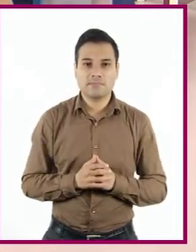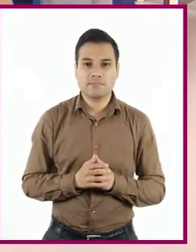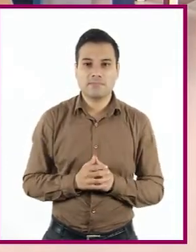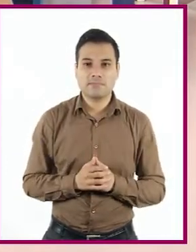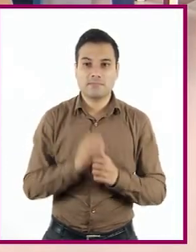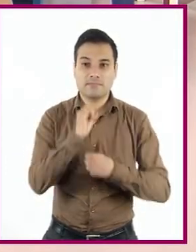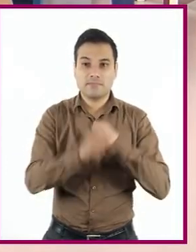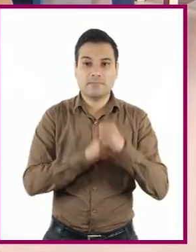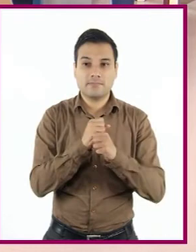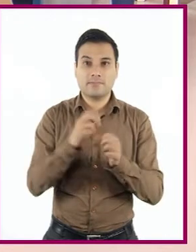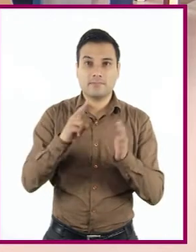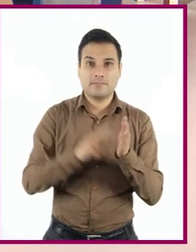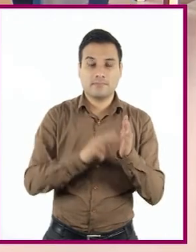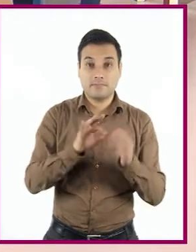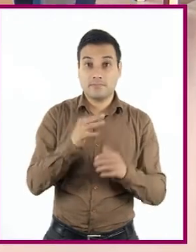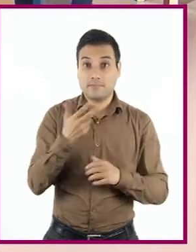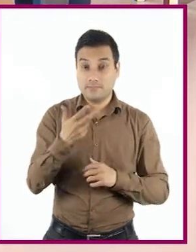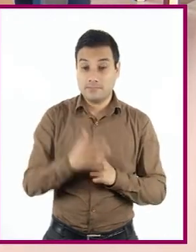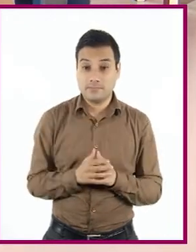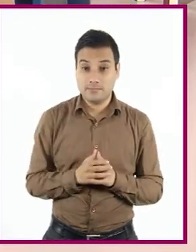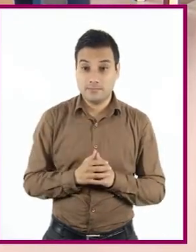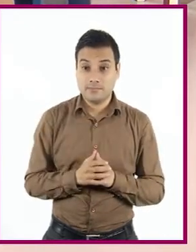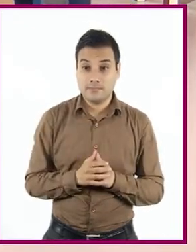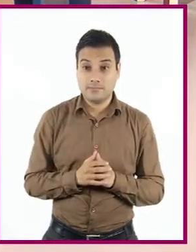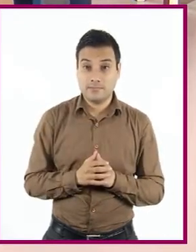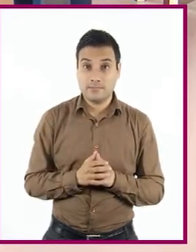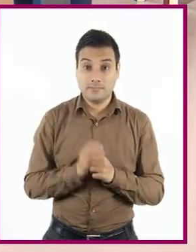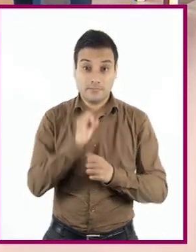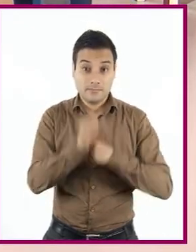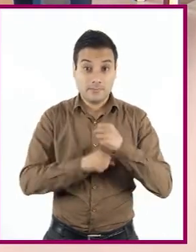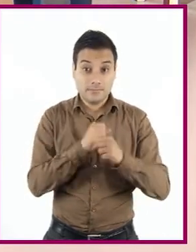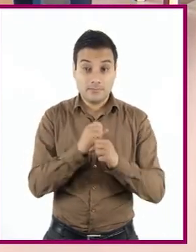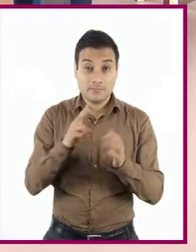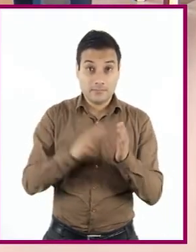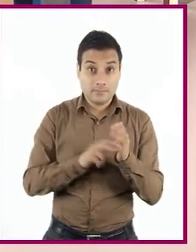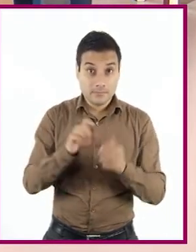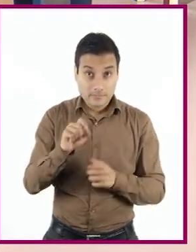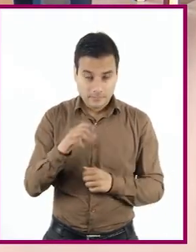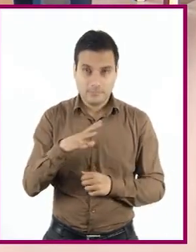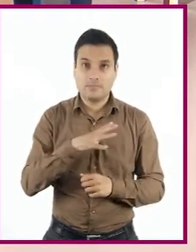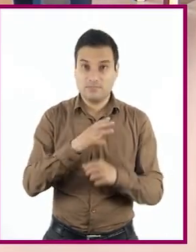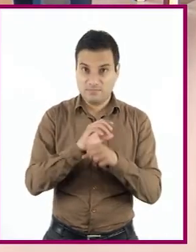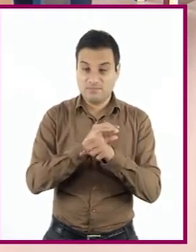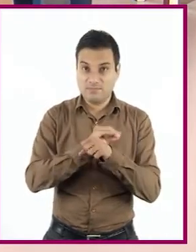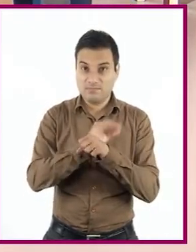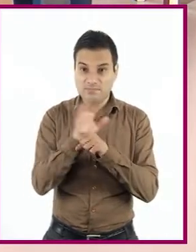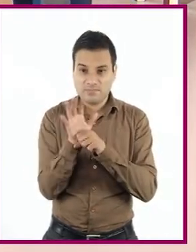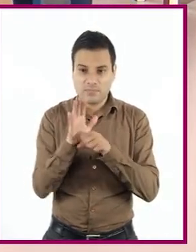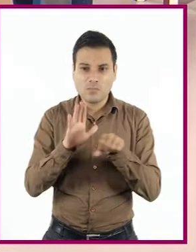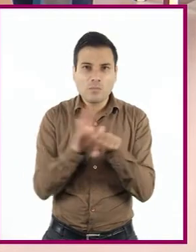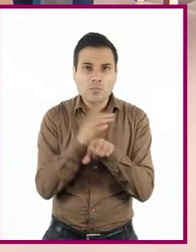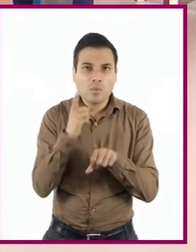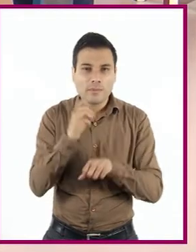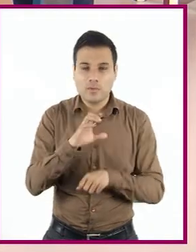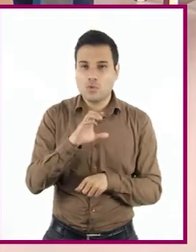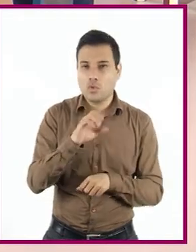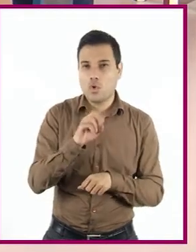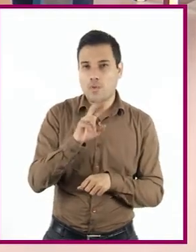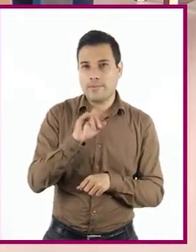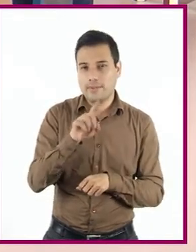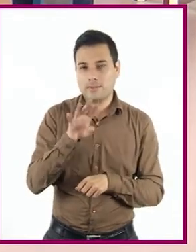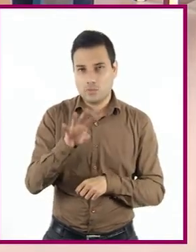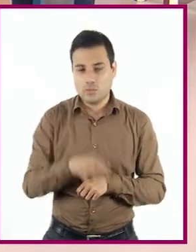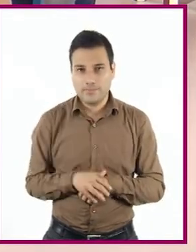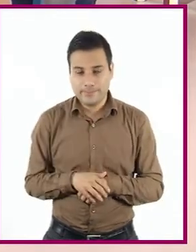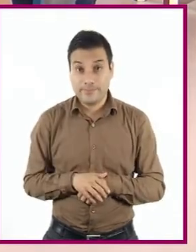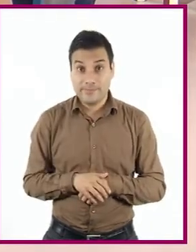año 2048. No sé si sepan, pero en el año 2020 hubo una pandemia mundial causada por un virus llamado coronavirus. Esta